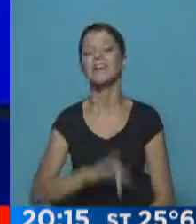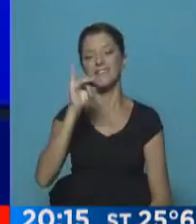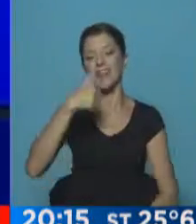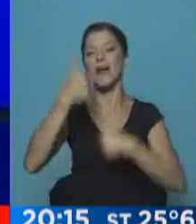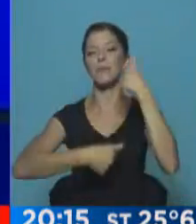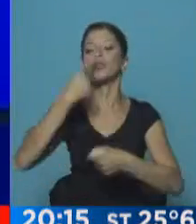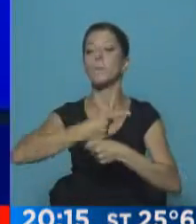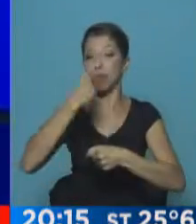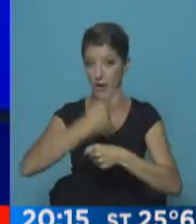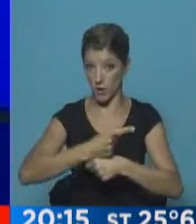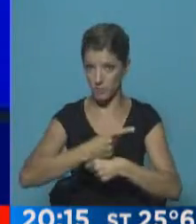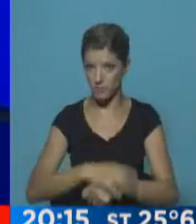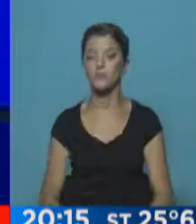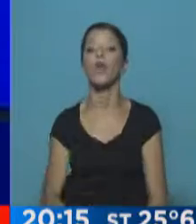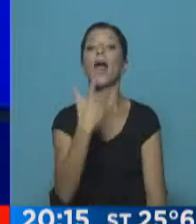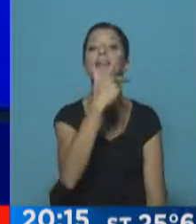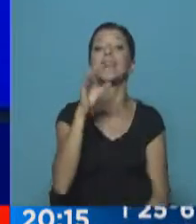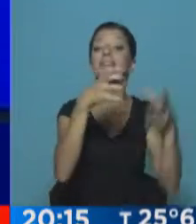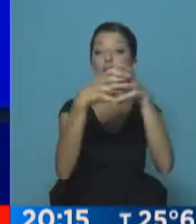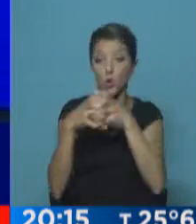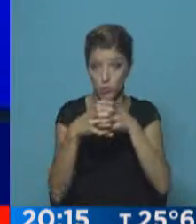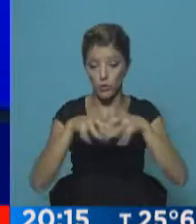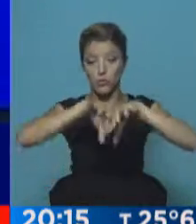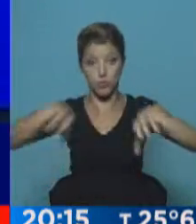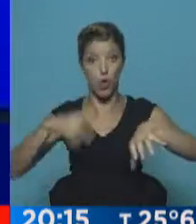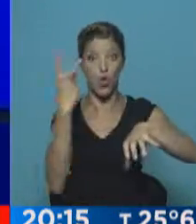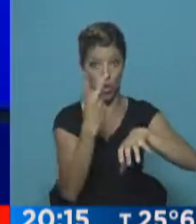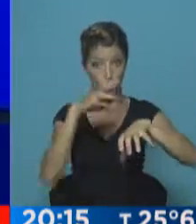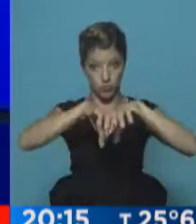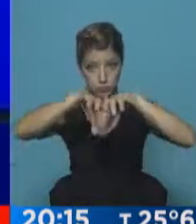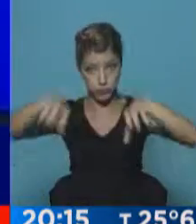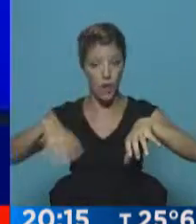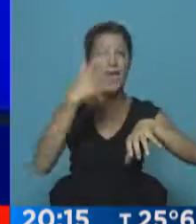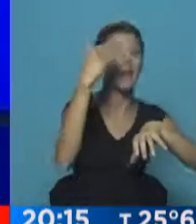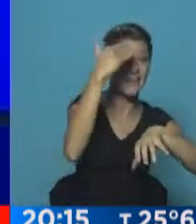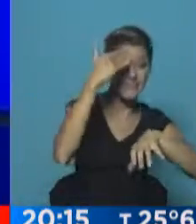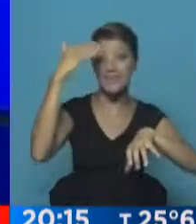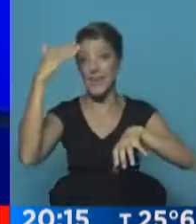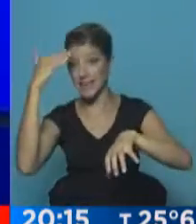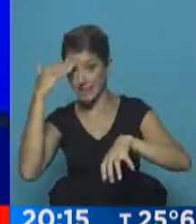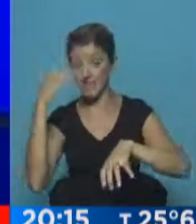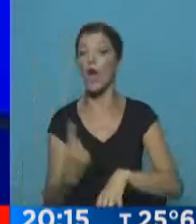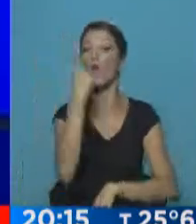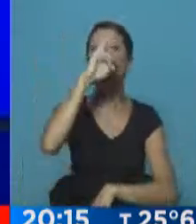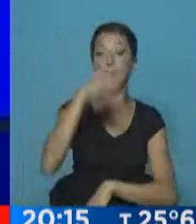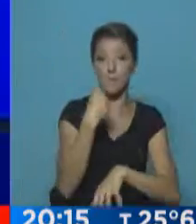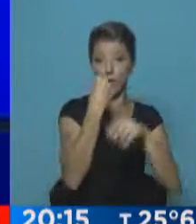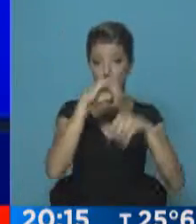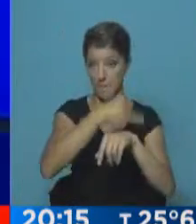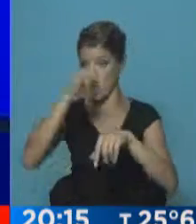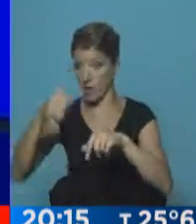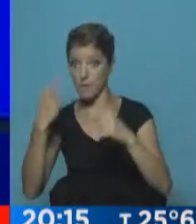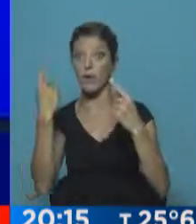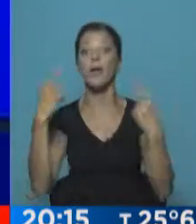ser compacto. Serán 30 equipos divididos en dos zonas de 15. Va a haber un campeón. El primero de cada zona